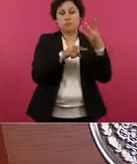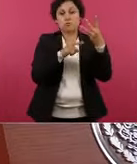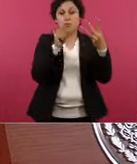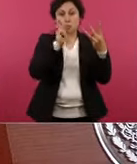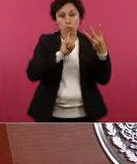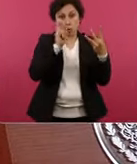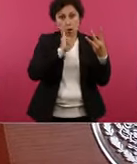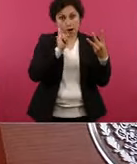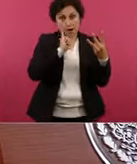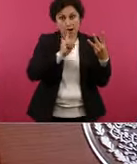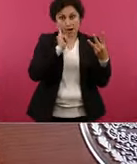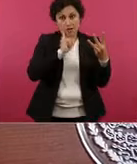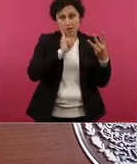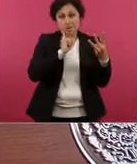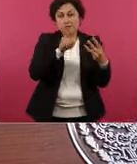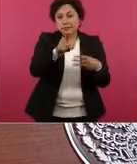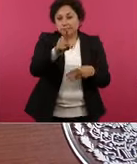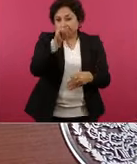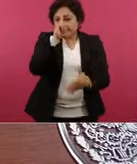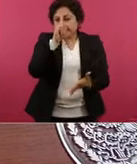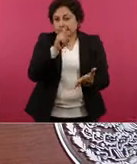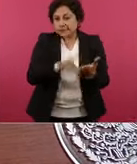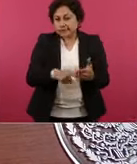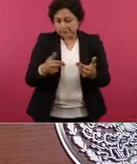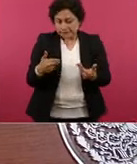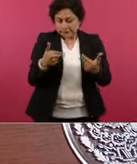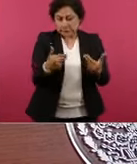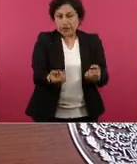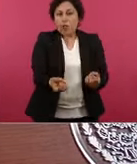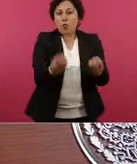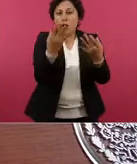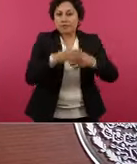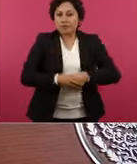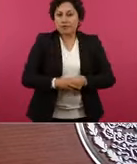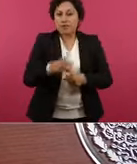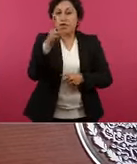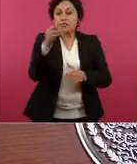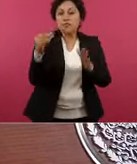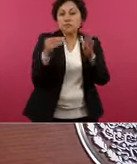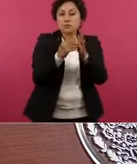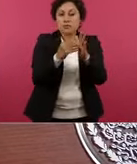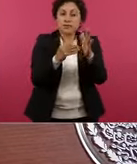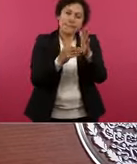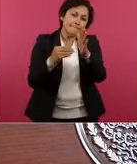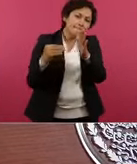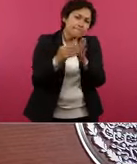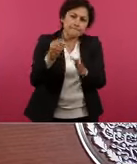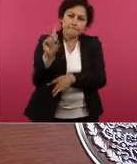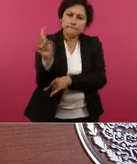pero estamos hablando de una herencia de más de 2,000 millones de dólares.